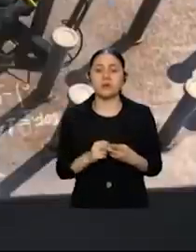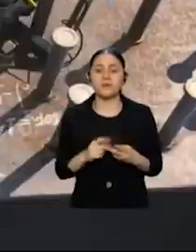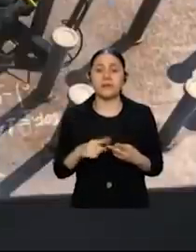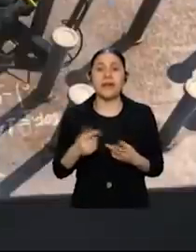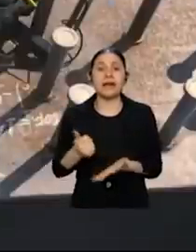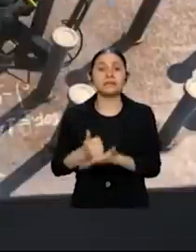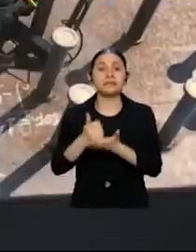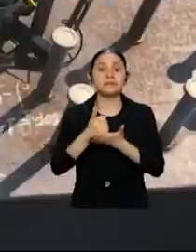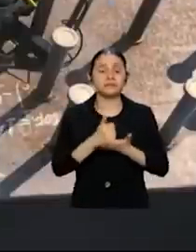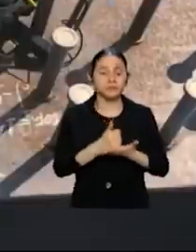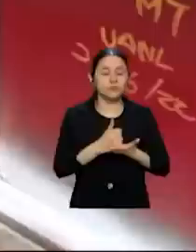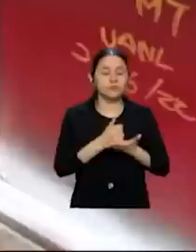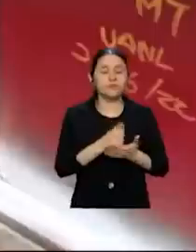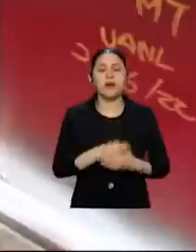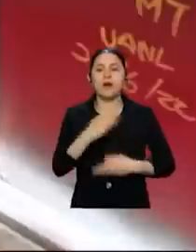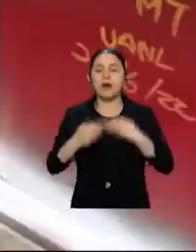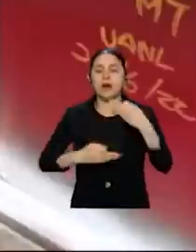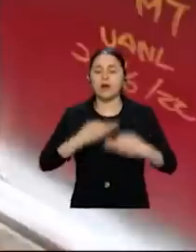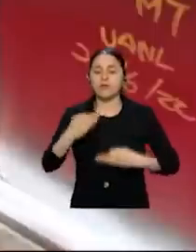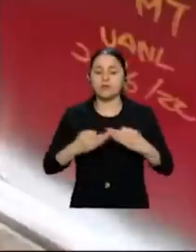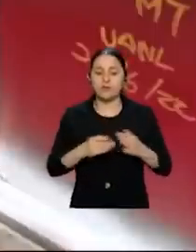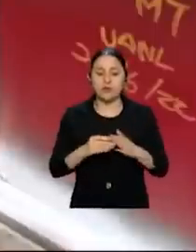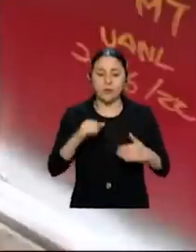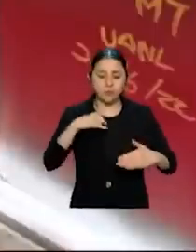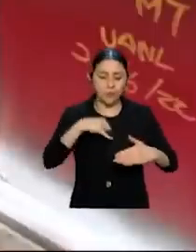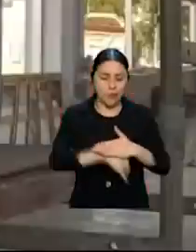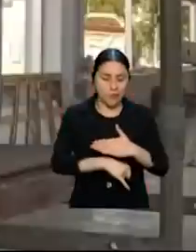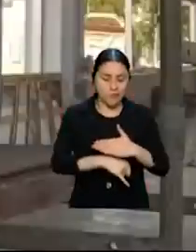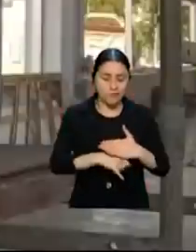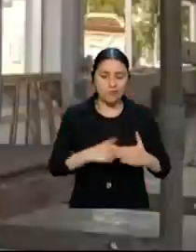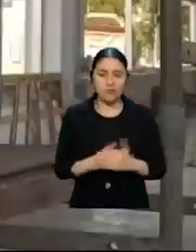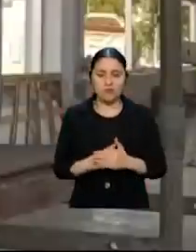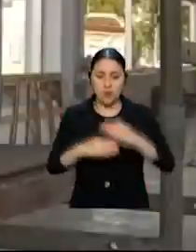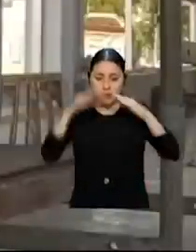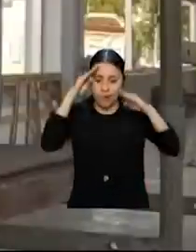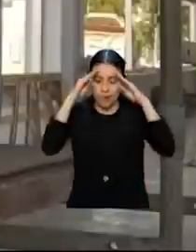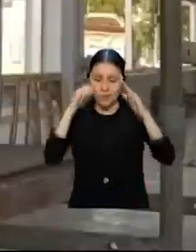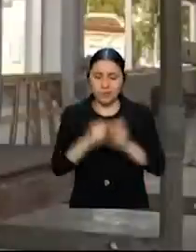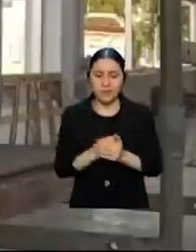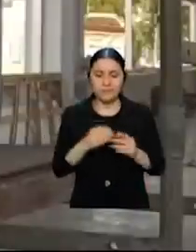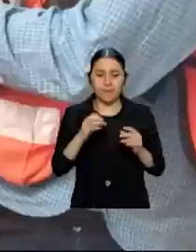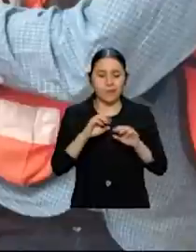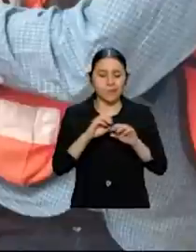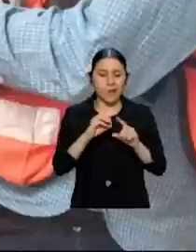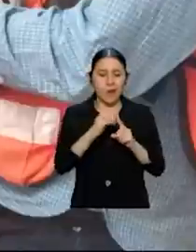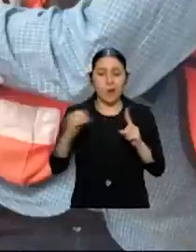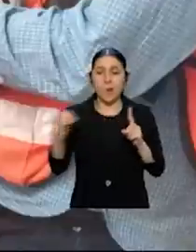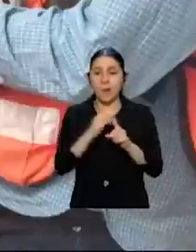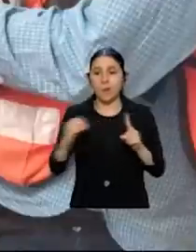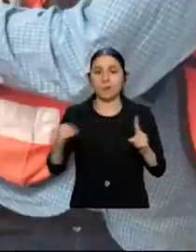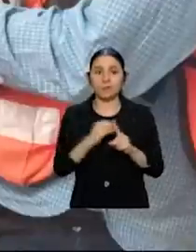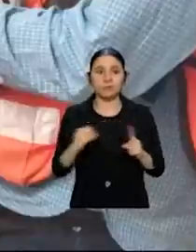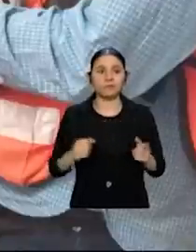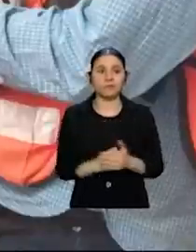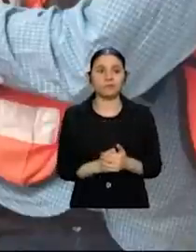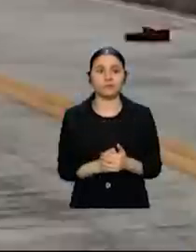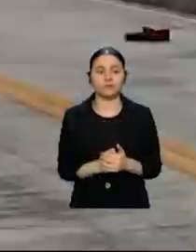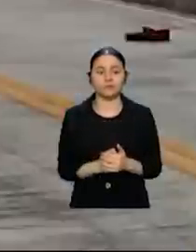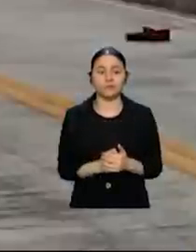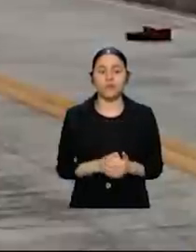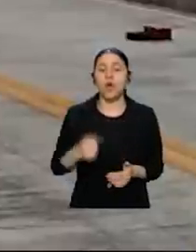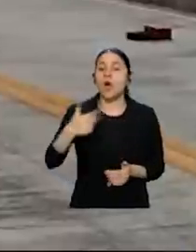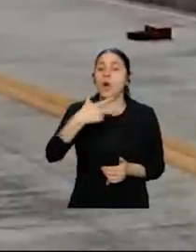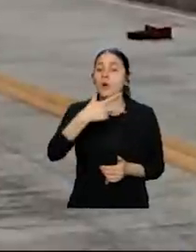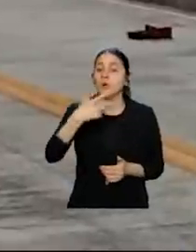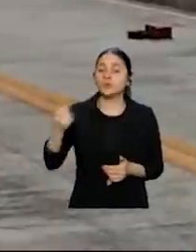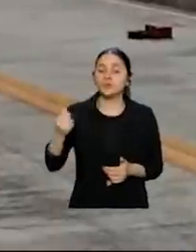la evaluación de toda la parte de cimentaciones. Aquí, solo para que se den una idea, en la zona de minas se construyeron